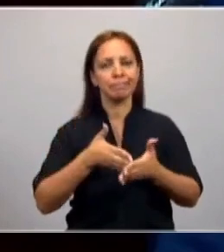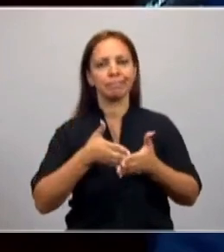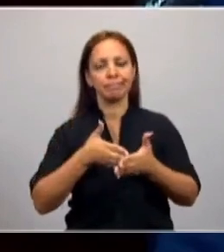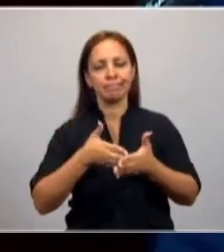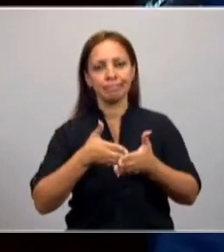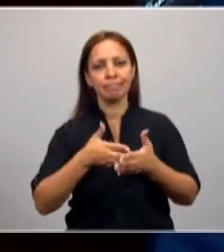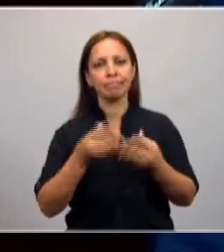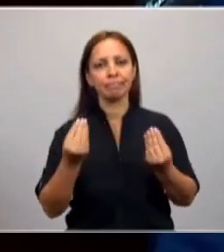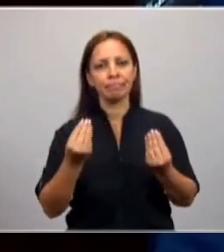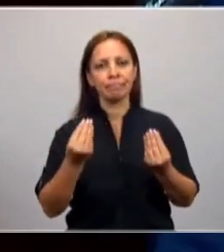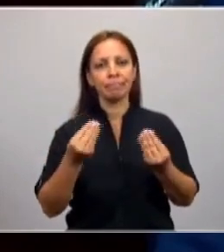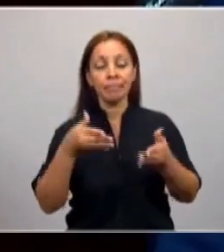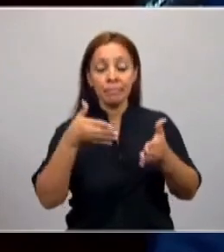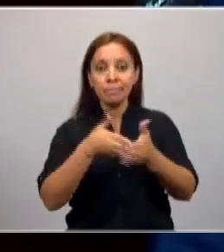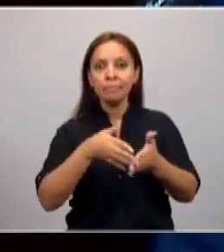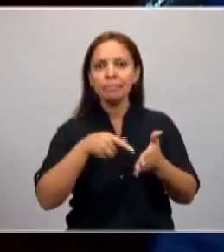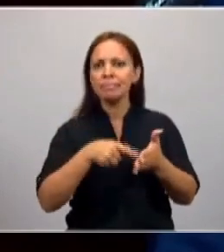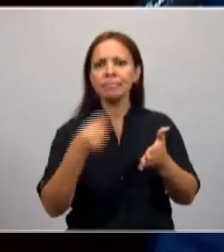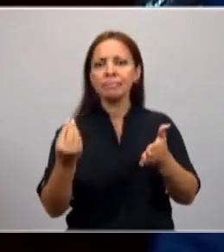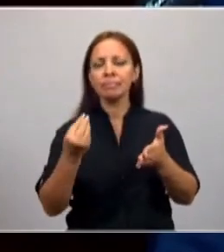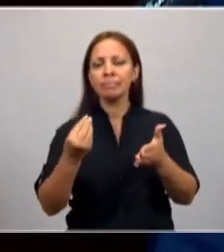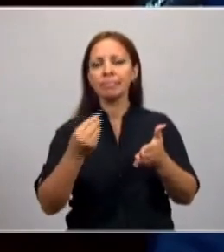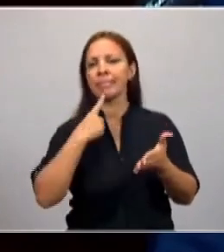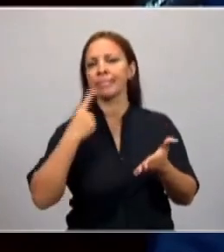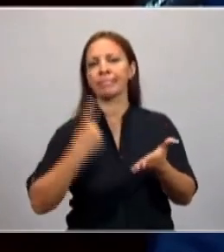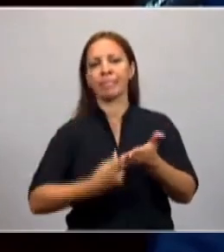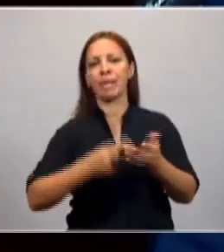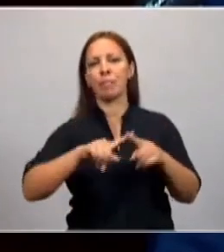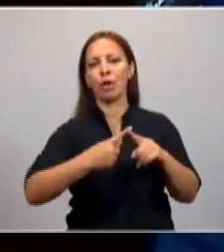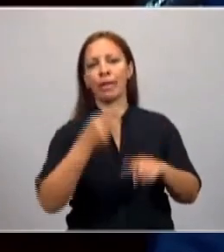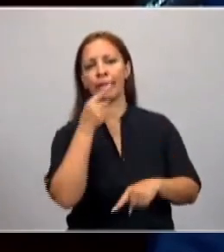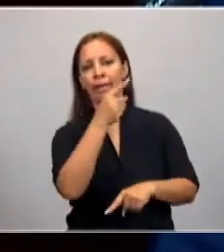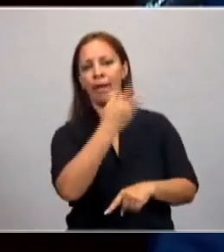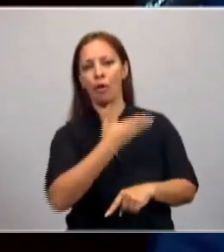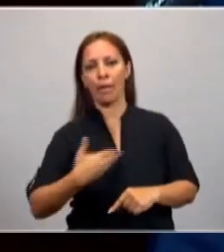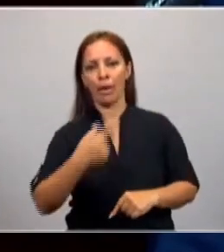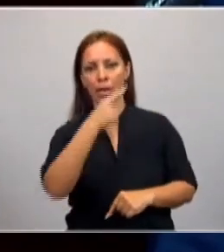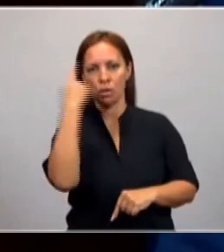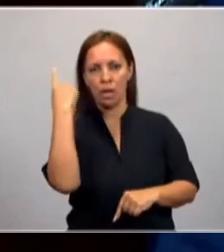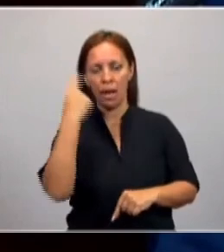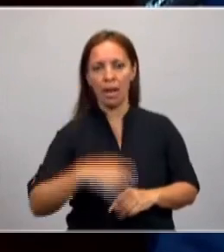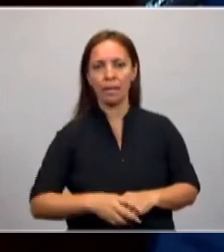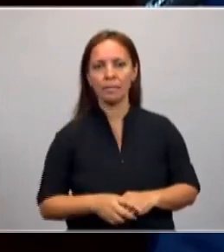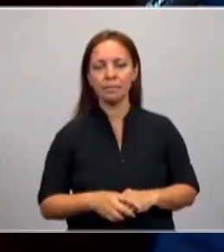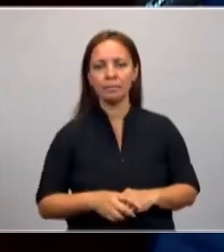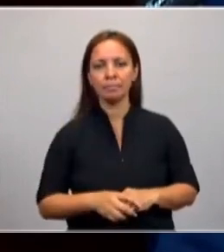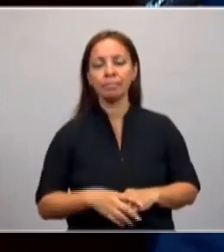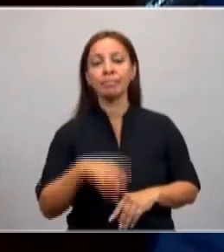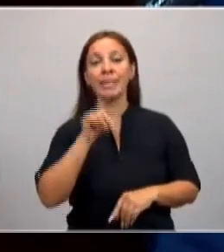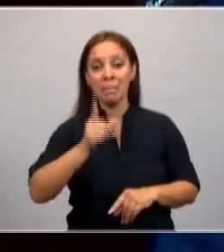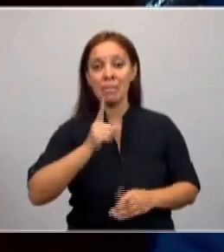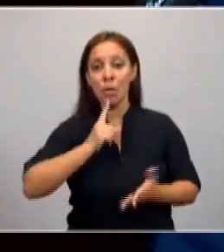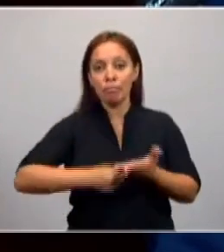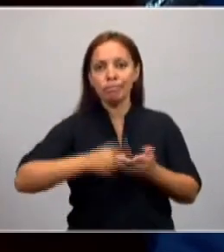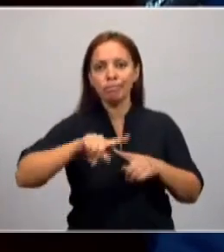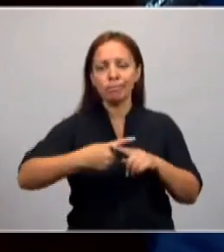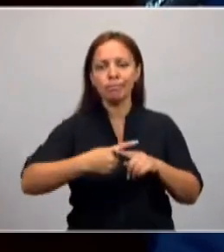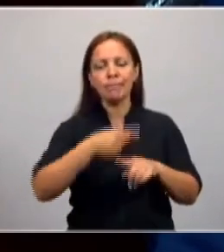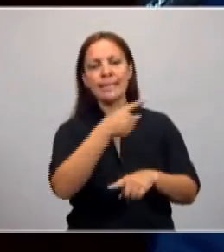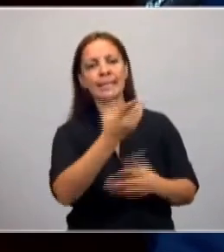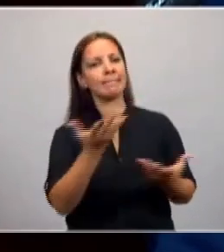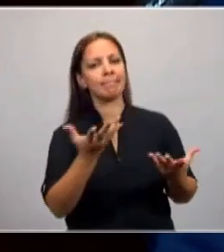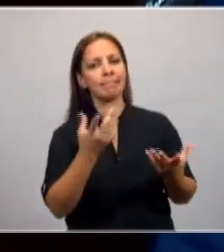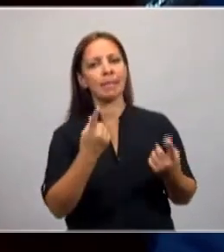principal. Ese obstáculo son las políticas que lleva adelante el Gobierno Nacional, a las cuales considero